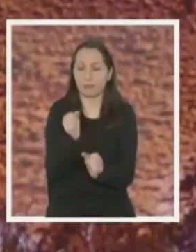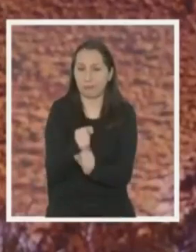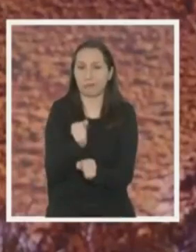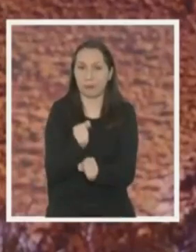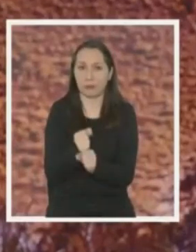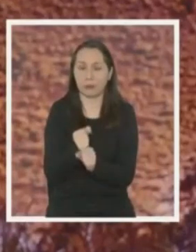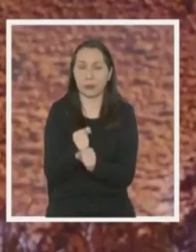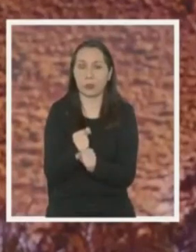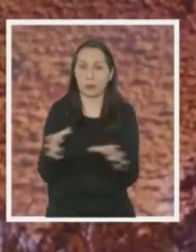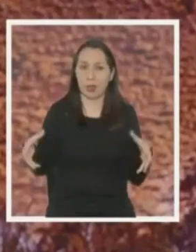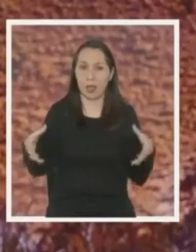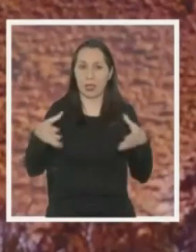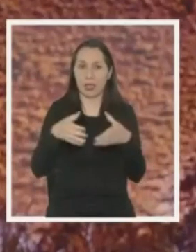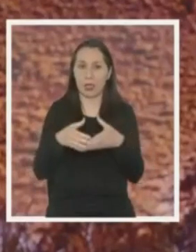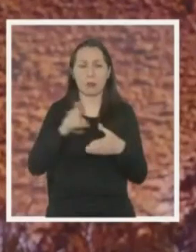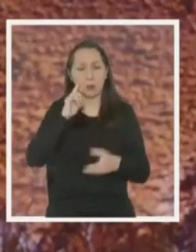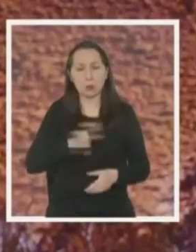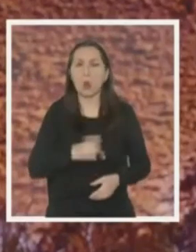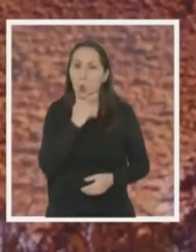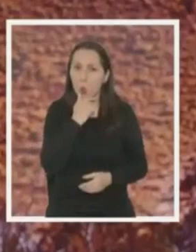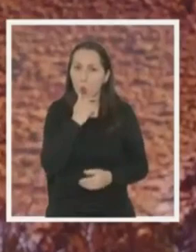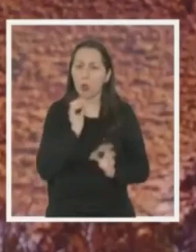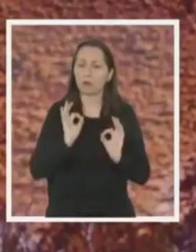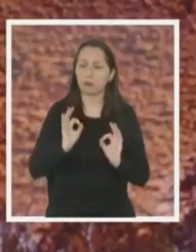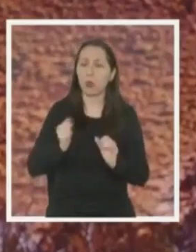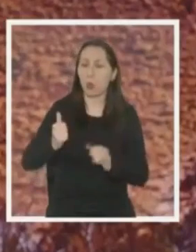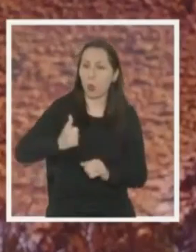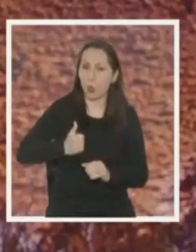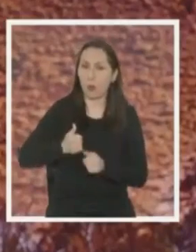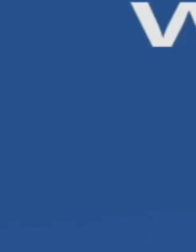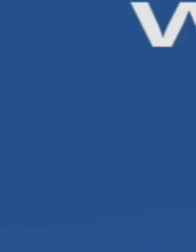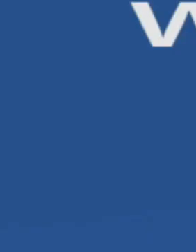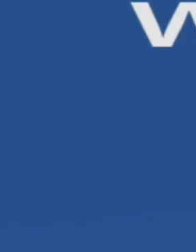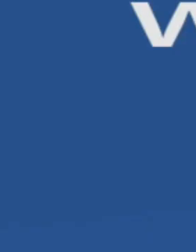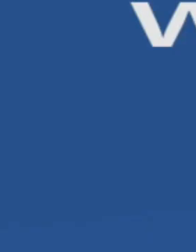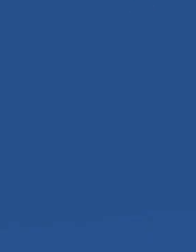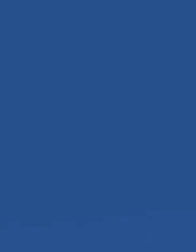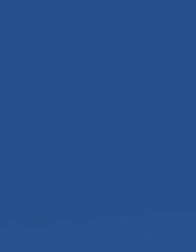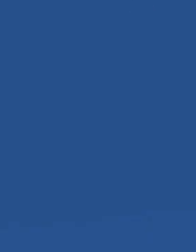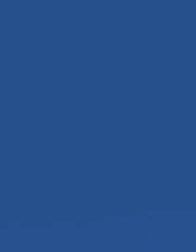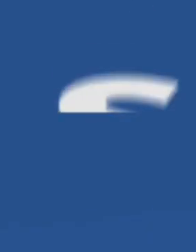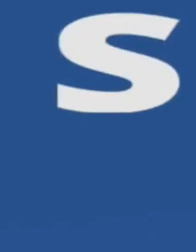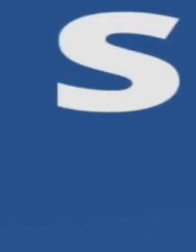con un equipo que, no me cabe ninguna duda, va a estar a la altura de los desafíos que tenemos.